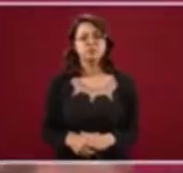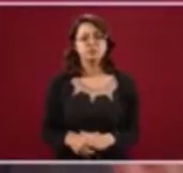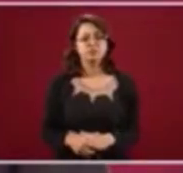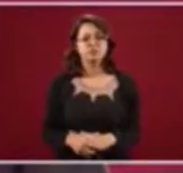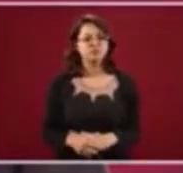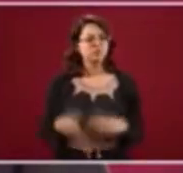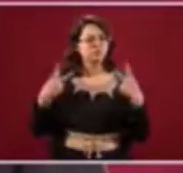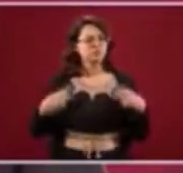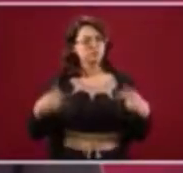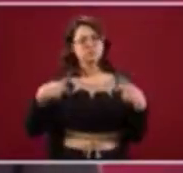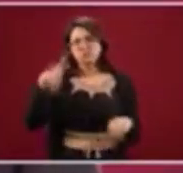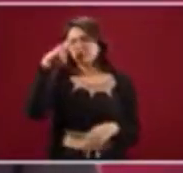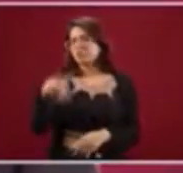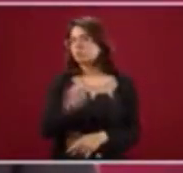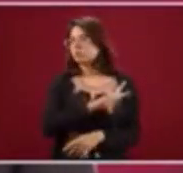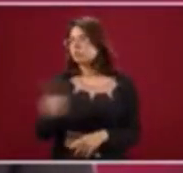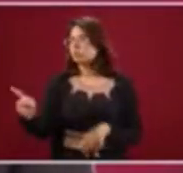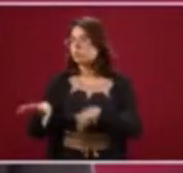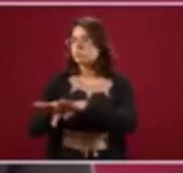todos los mexicanos?